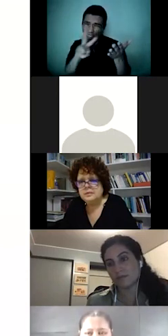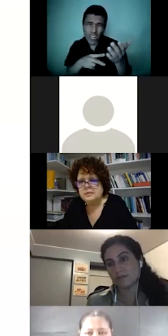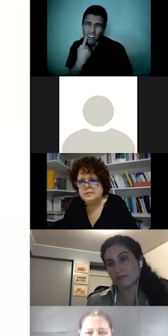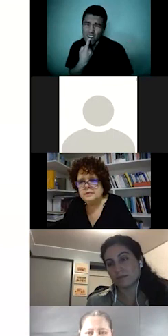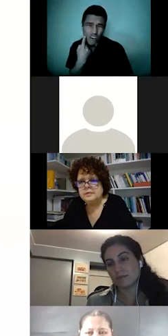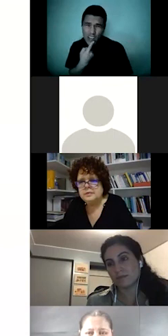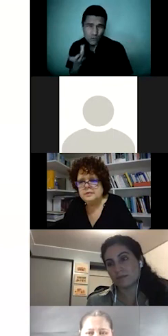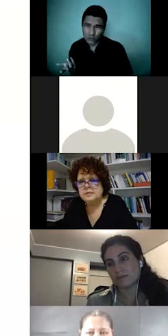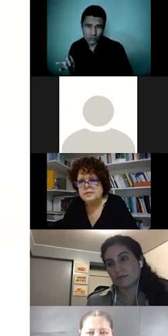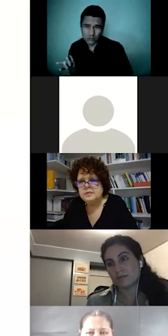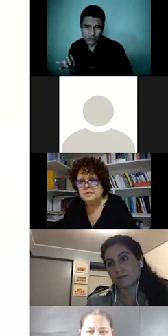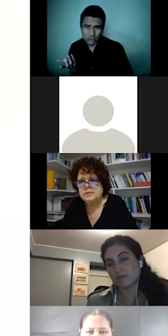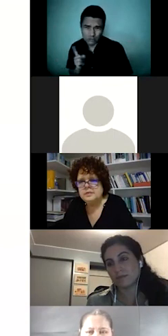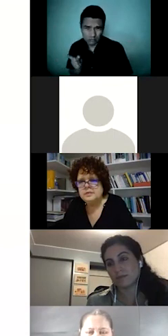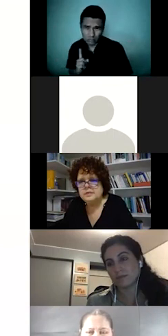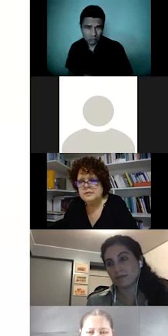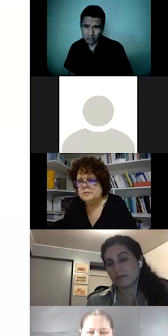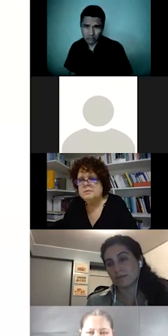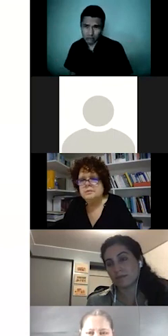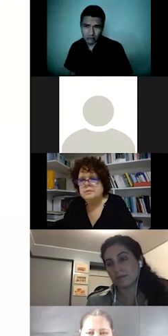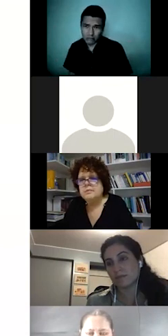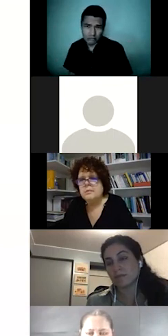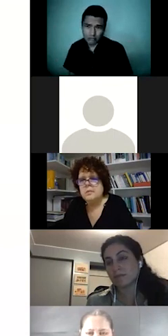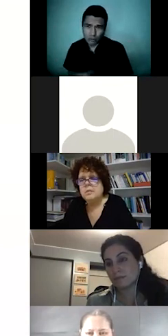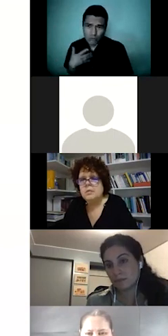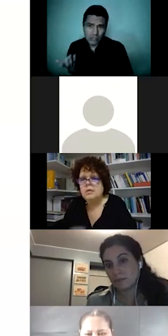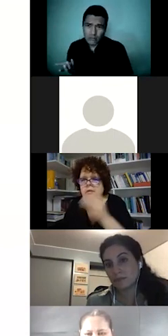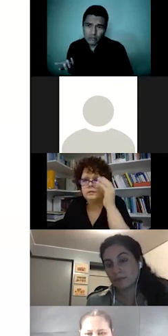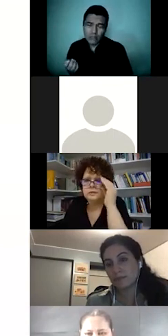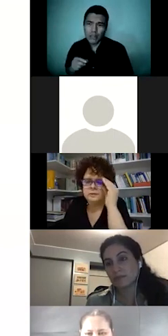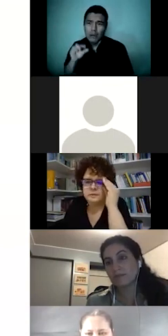gran porcentaje, o sea, no se entiende un gran porcentaje con lectura